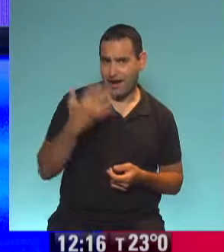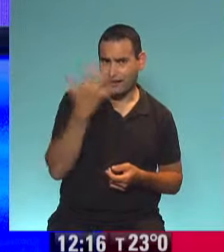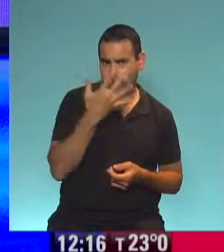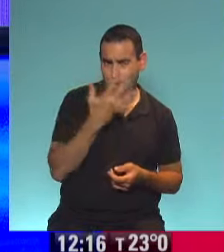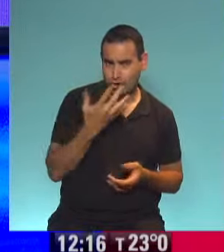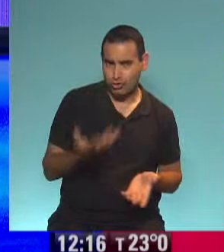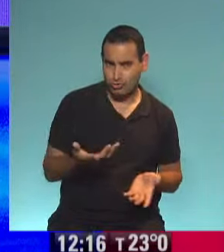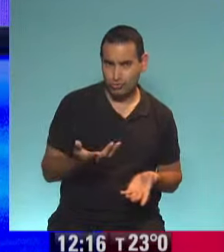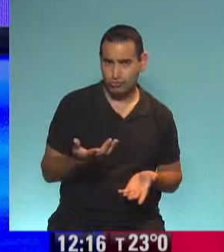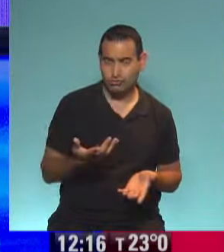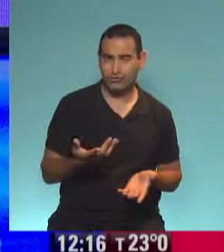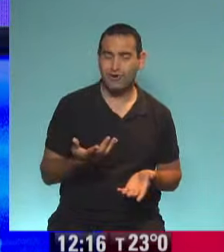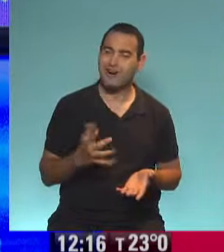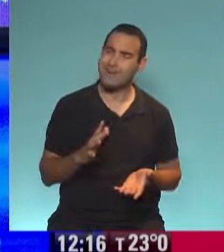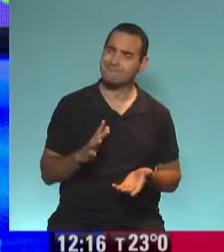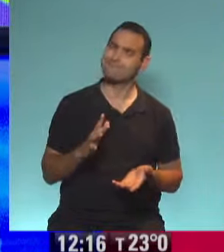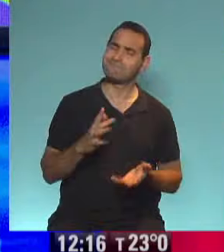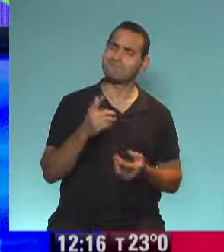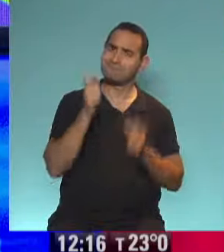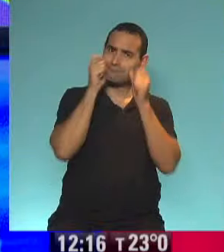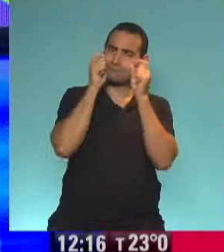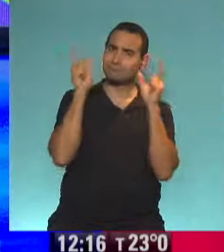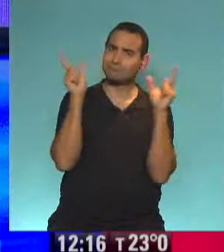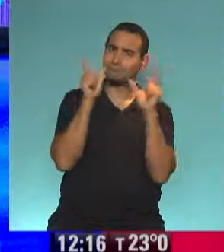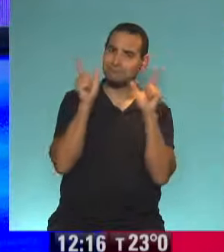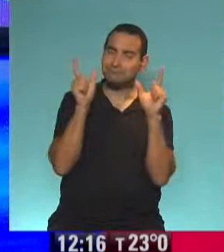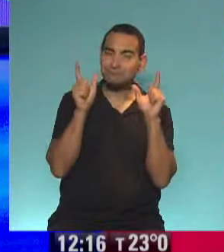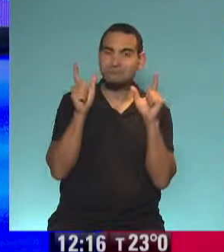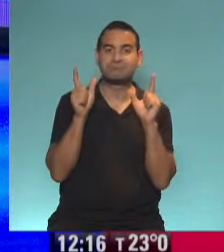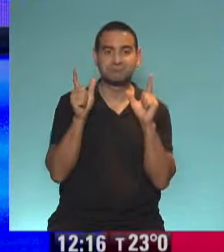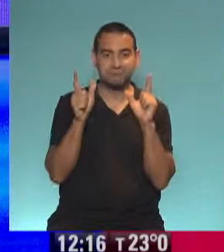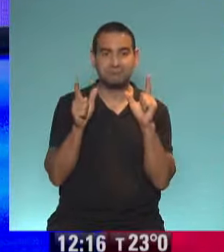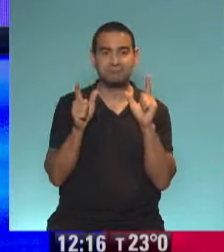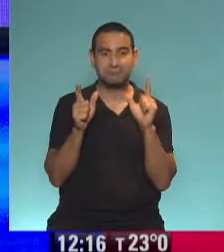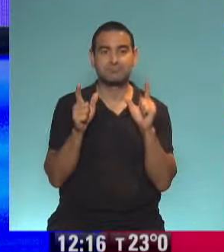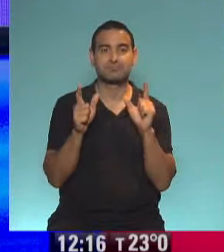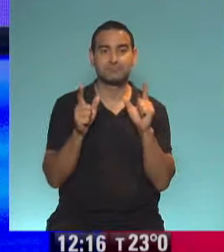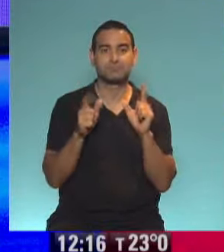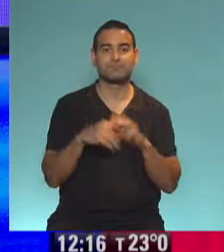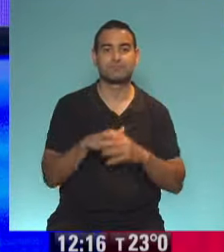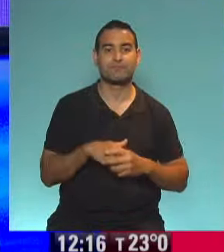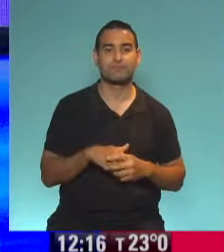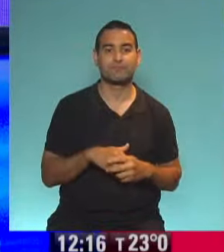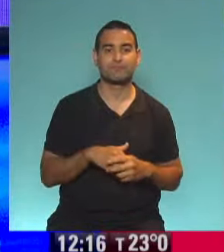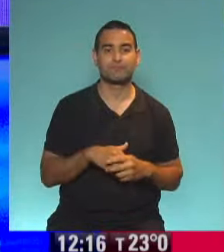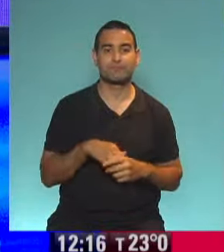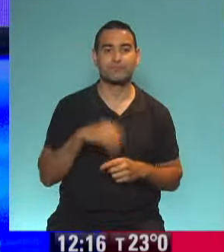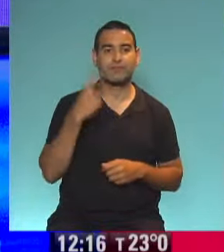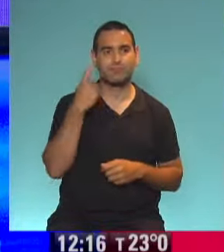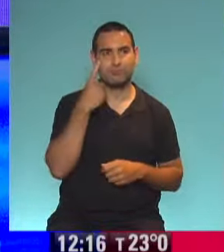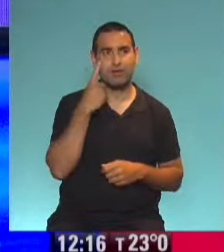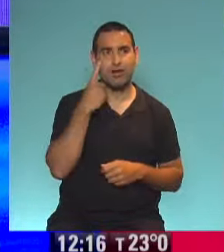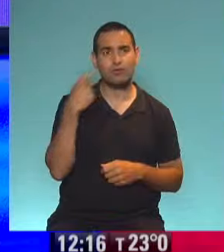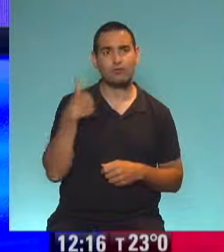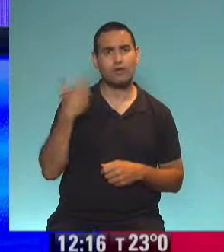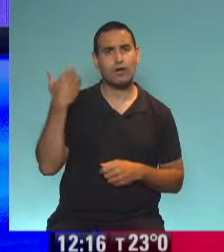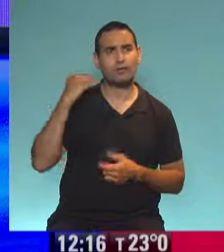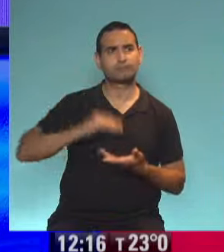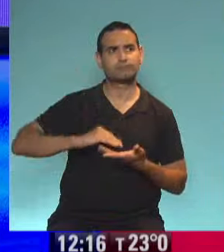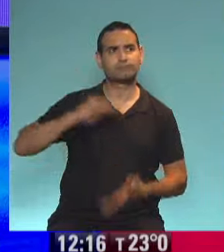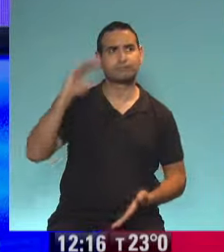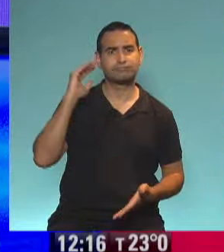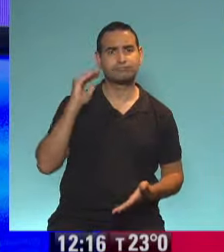el discurso no. Y eso fue algo que me llamó la atención, y que todos estos días en los que estábamos hablando, sí, me empezaba a pensar en mi infancia y en los